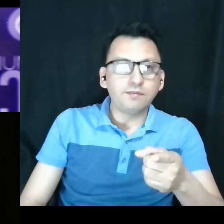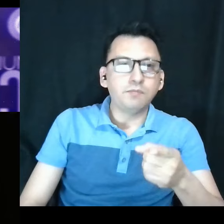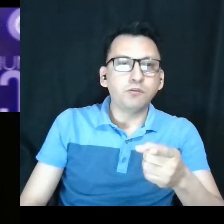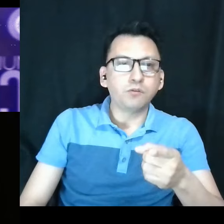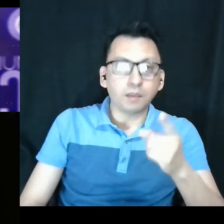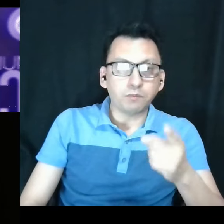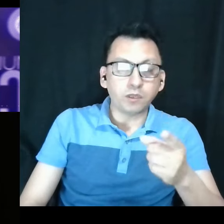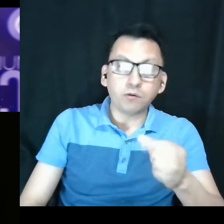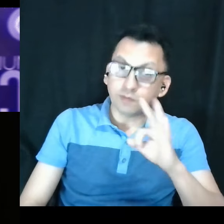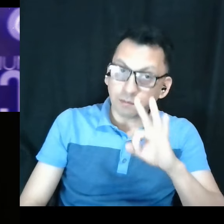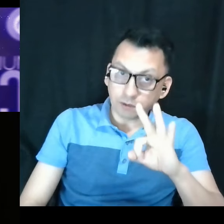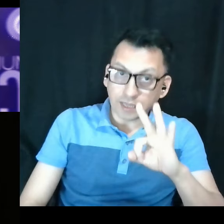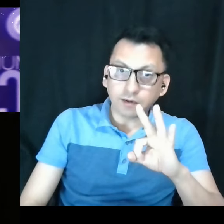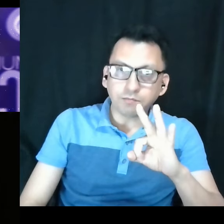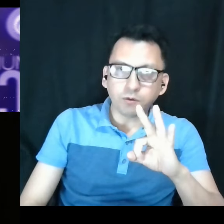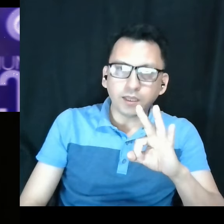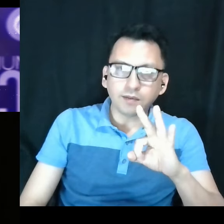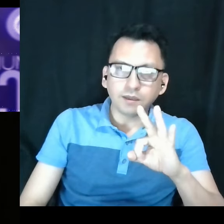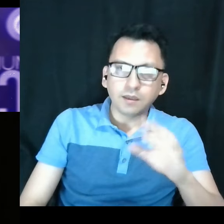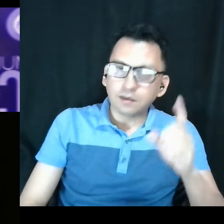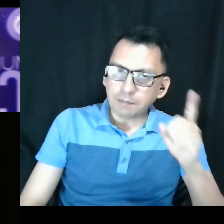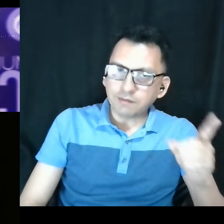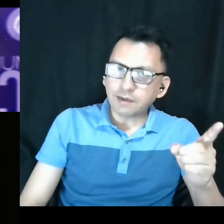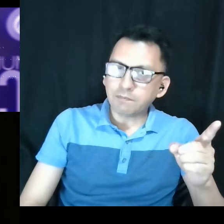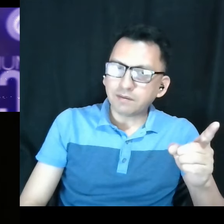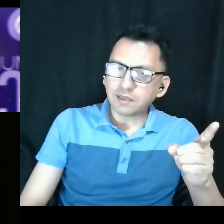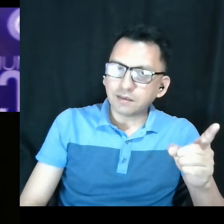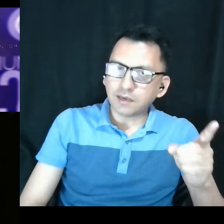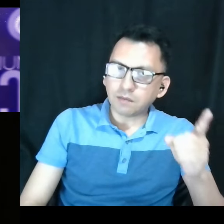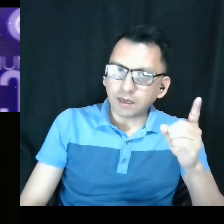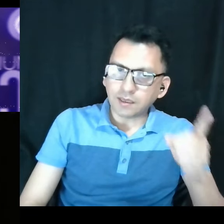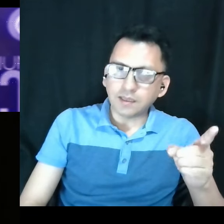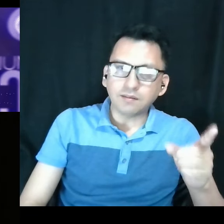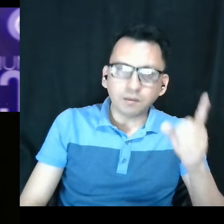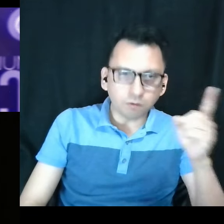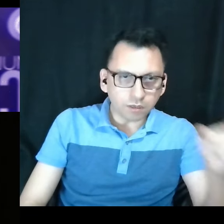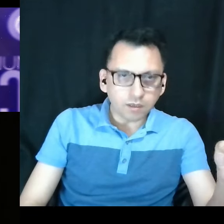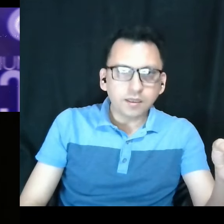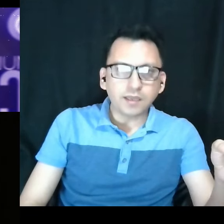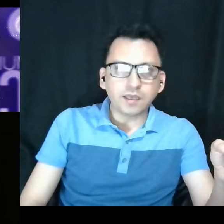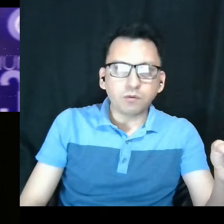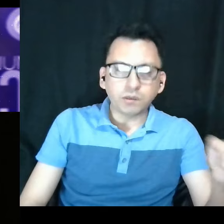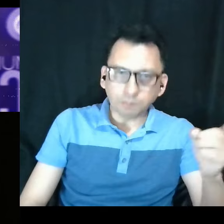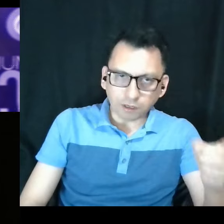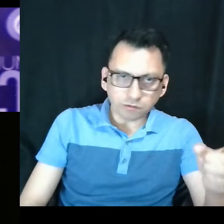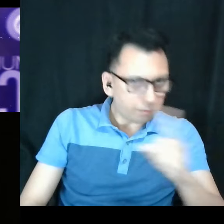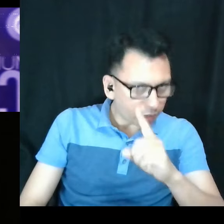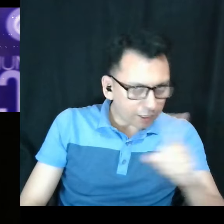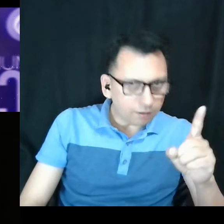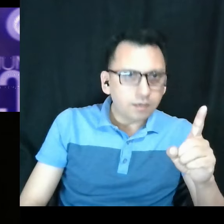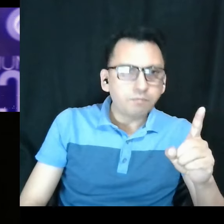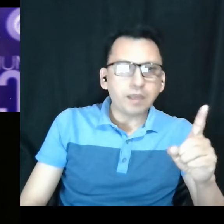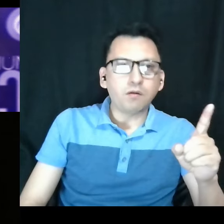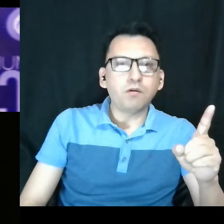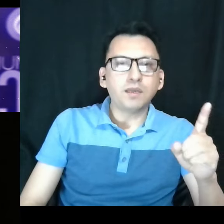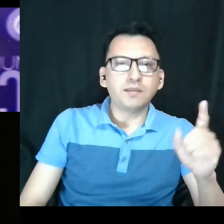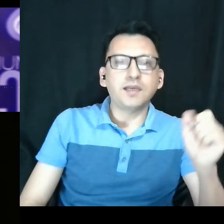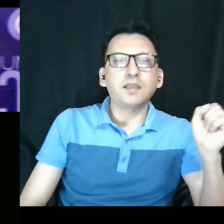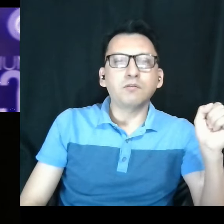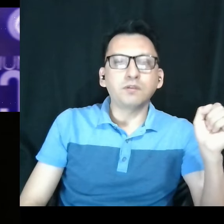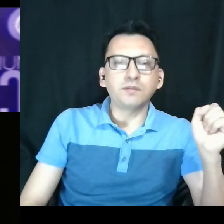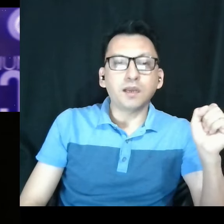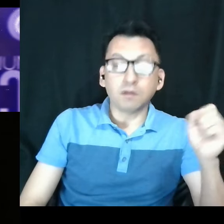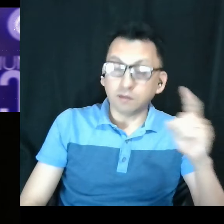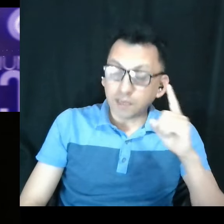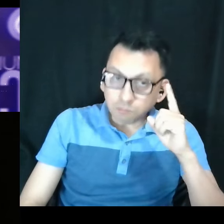deberían ser durísimos con el poder judicial porque hay tres poderes y nada más se la pasan criticando al legislativo y al ejecutivo porque son de morena pero